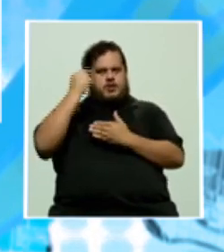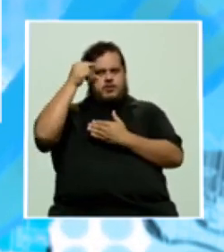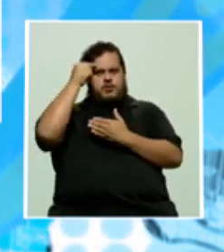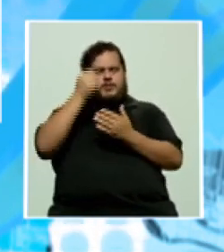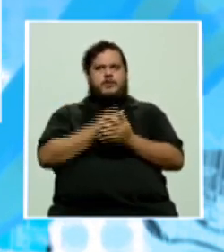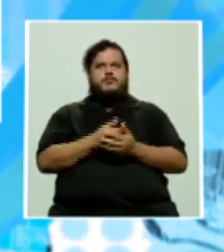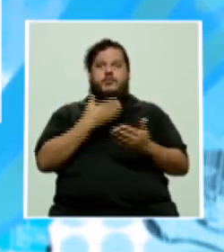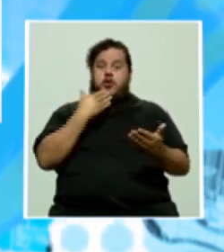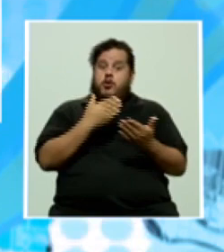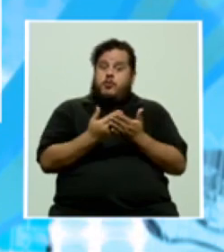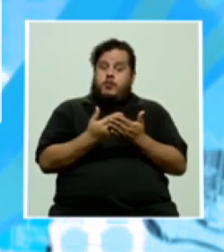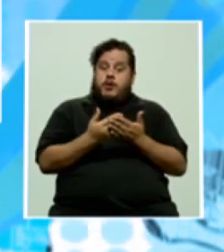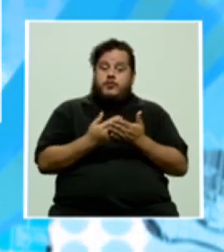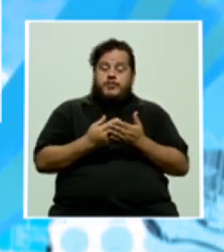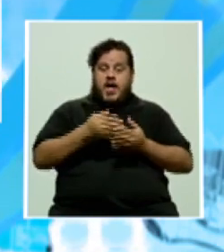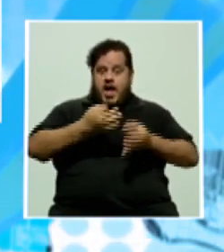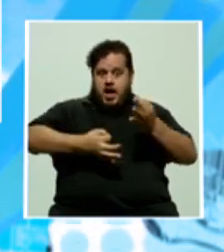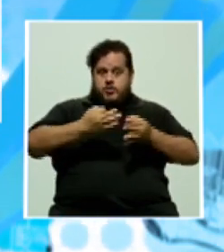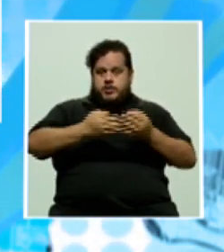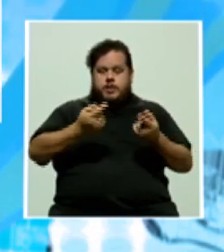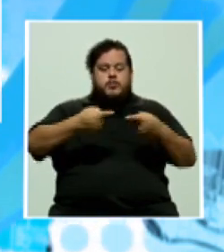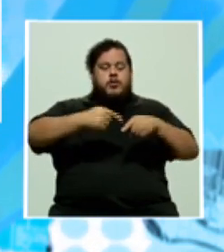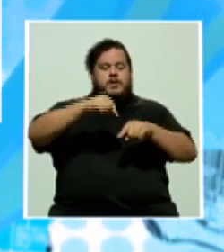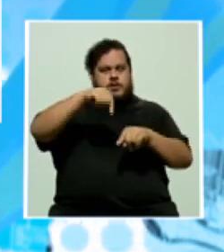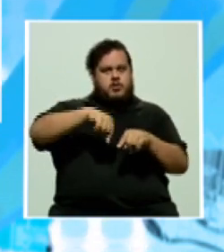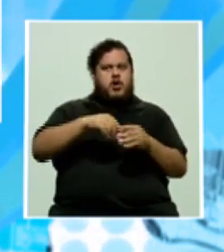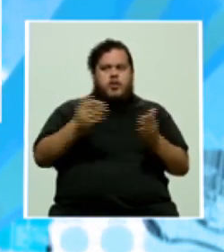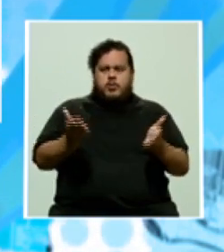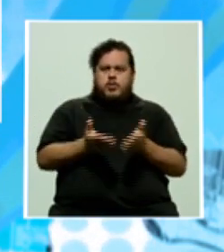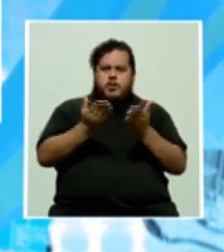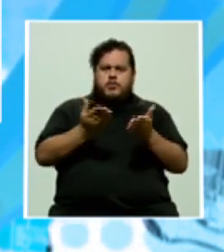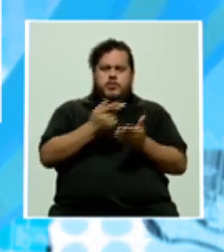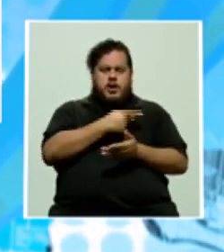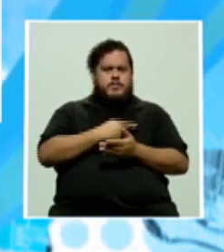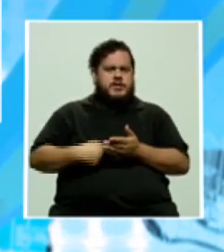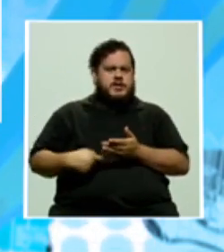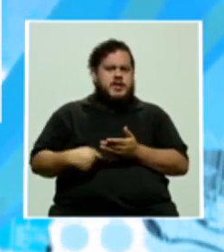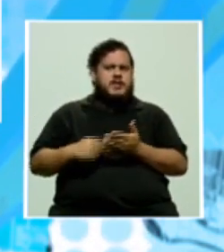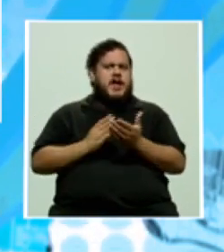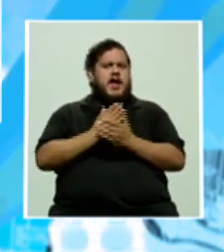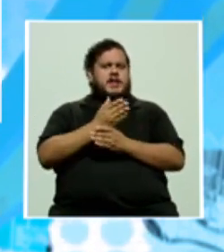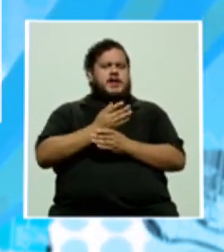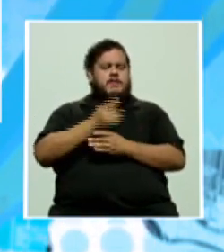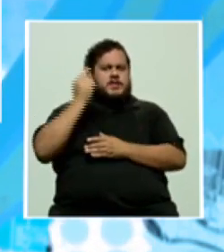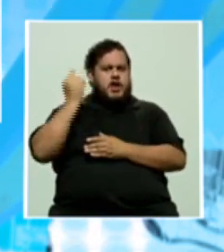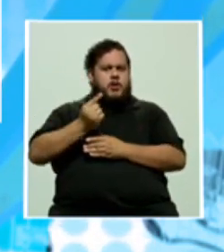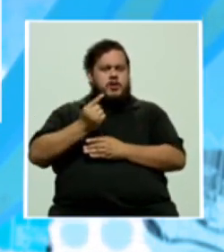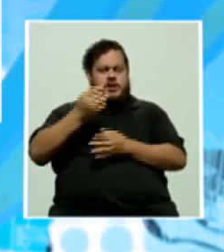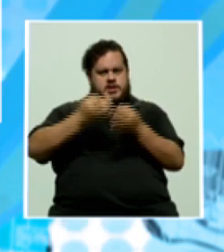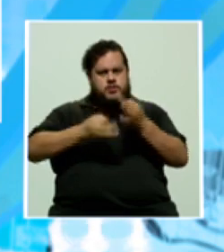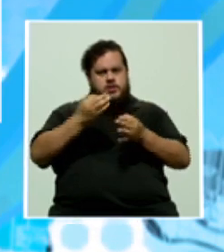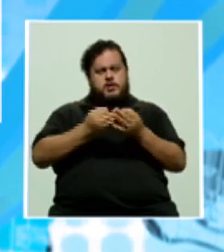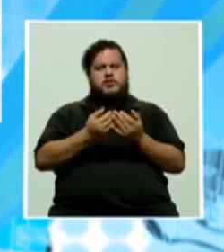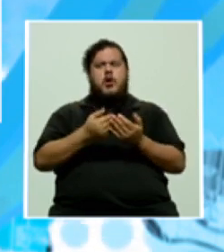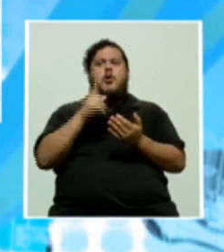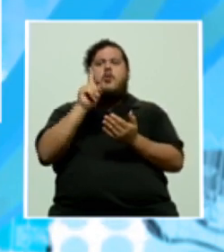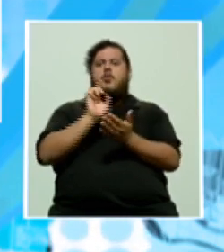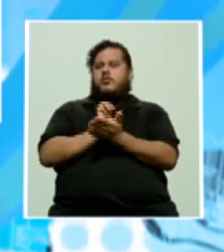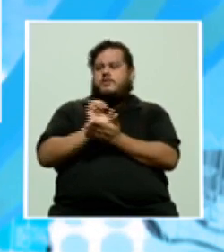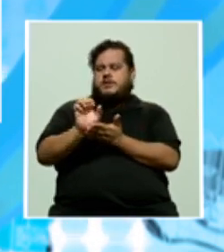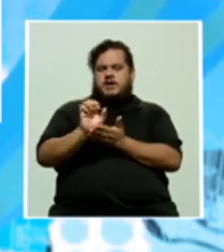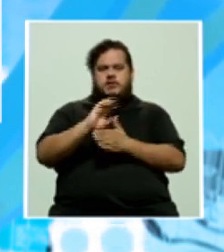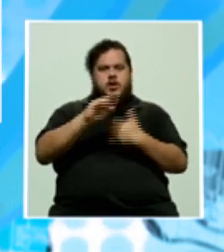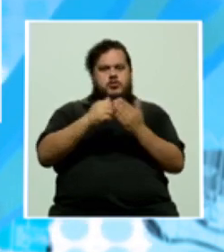a juzgar por lo que sucedió hoy, por lo que promovió el presidente Biden hoy por medio de órdenes ejecutivas, va a haber un rechazo contundente a